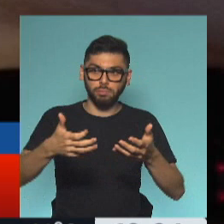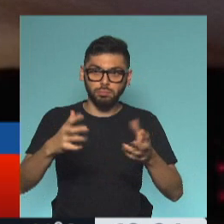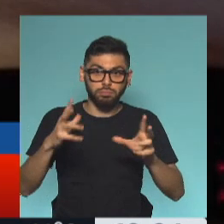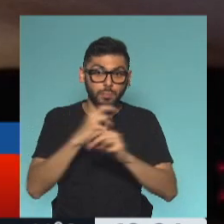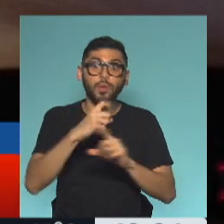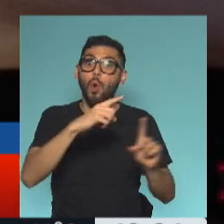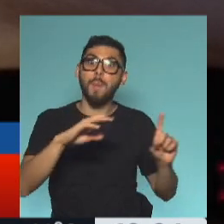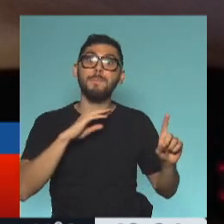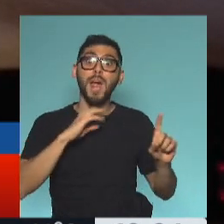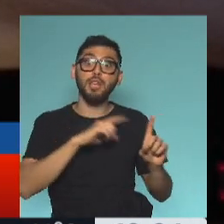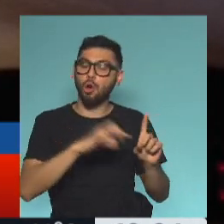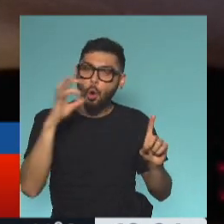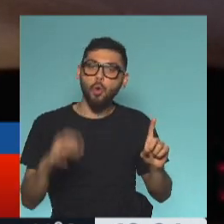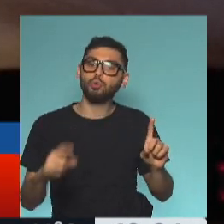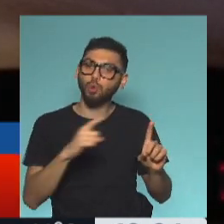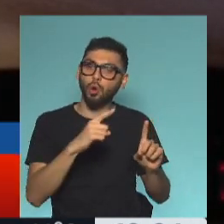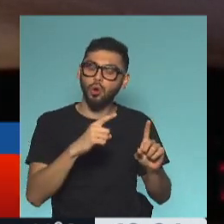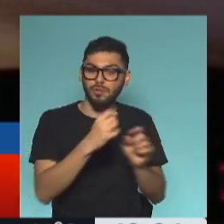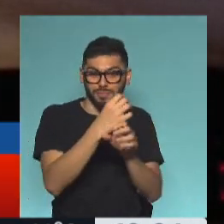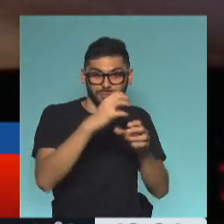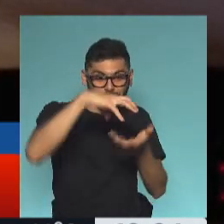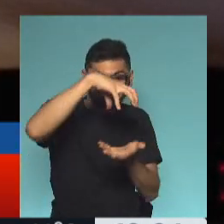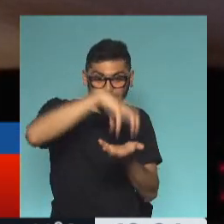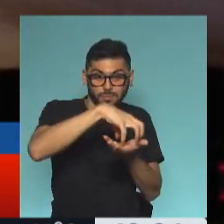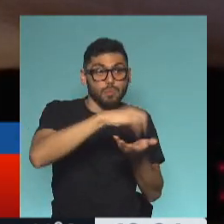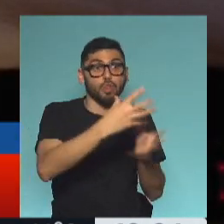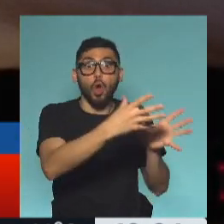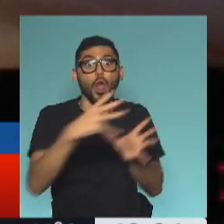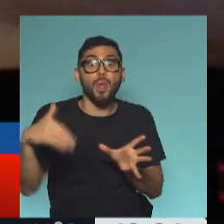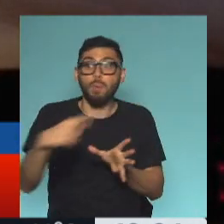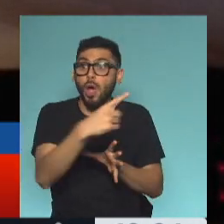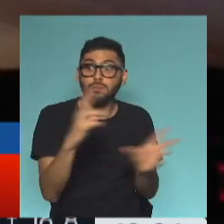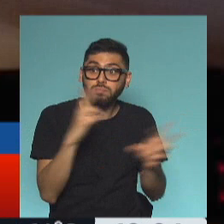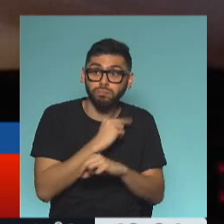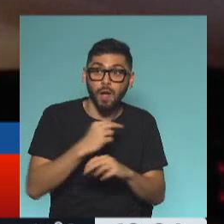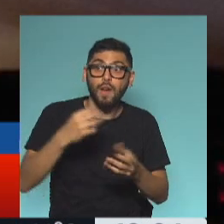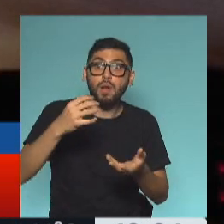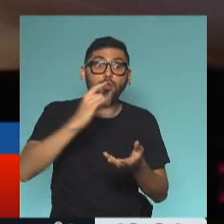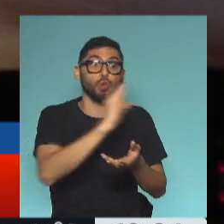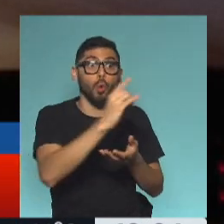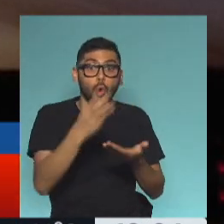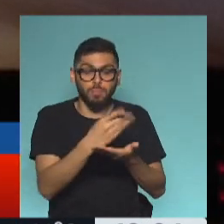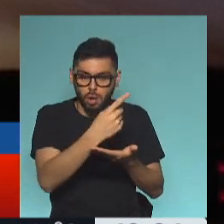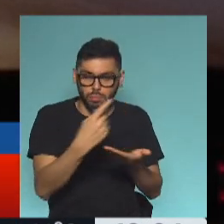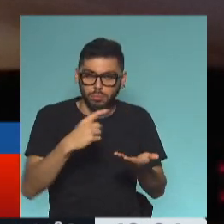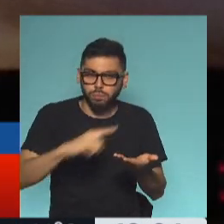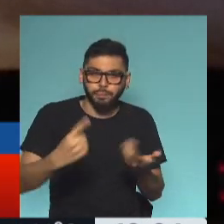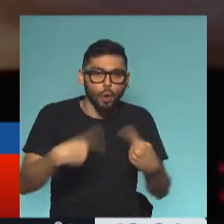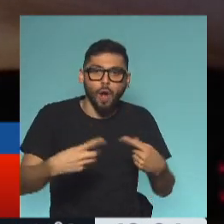en México, justamente, claro. Y por eso también demoraron tanto la llegada de vacunas a AstraZeneca. Pero es que no solo escaseaba eso, escaseaban los materiales. Si usted tenía que